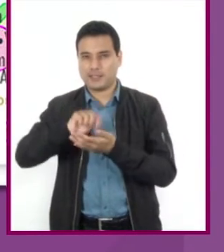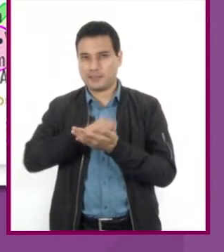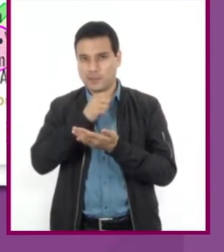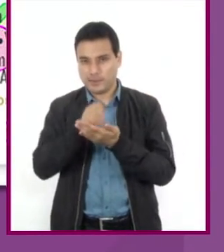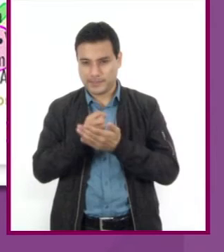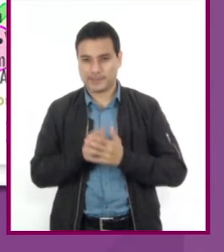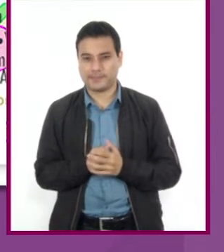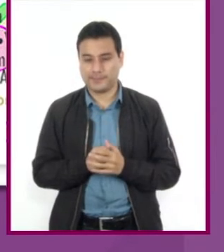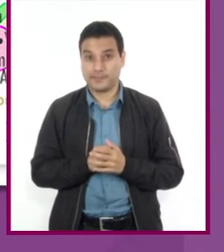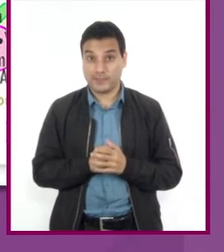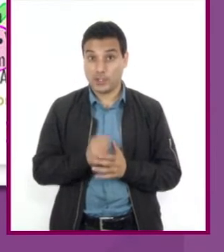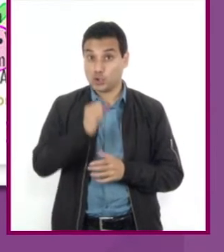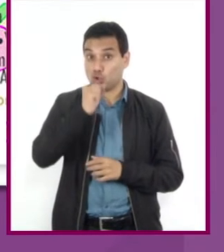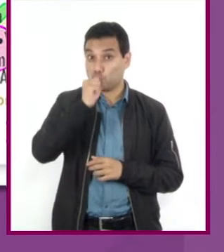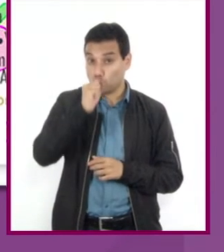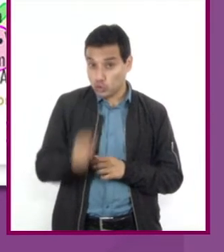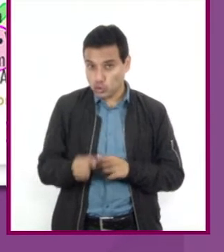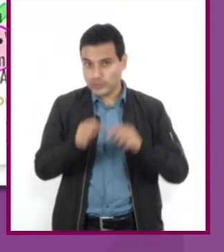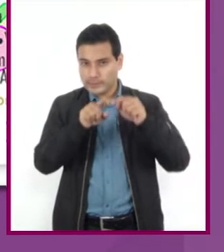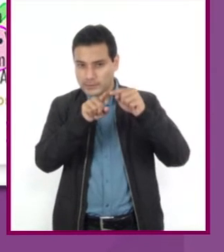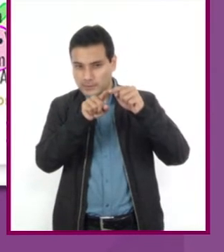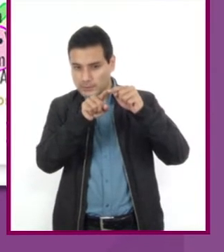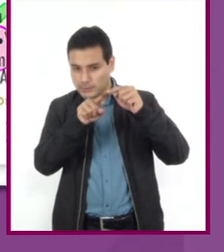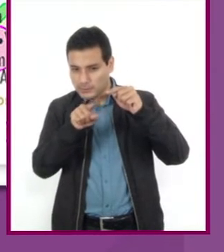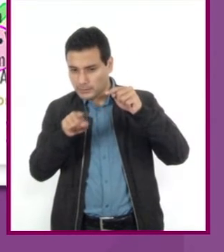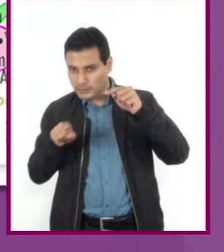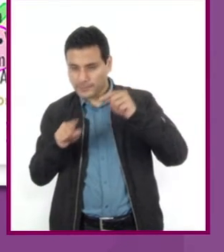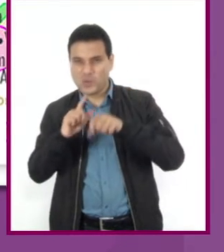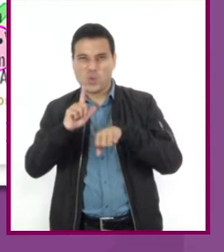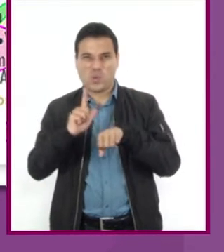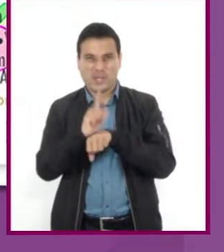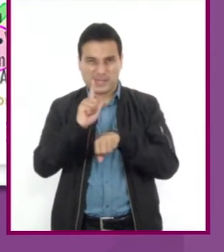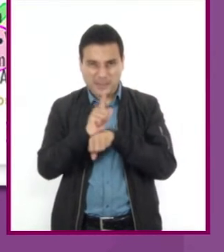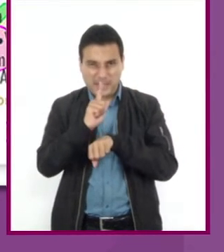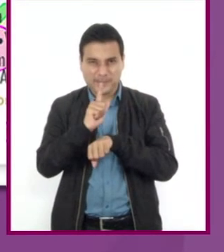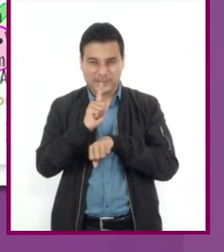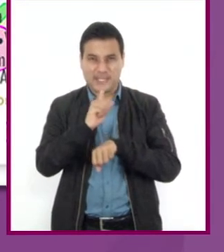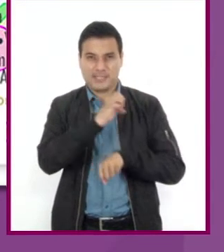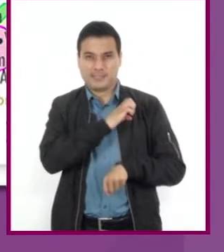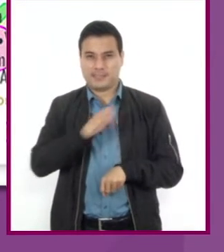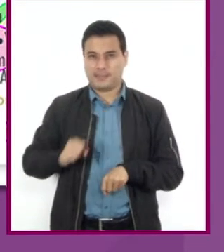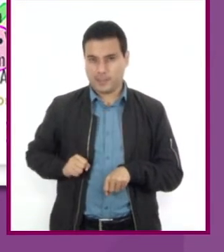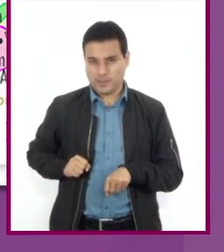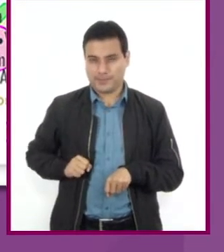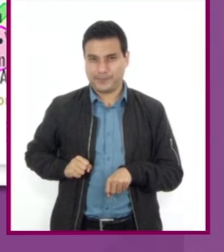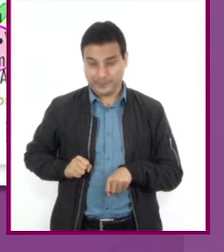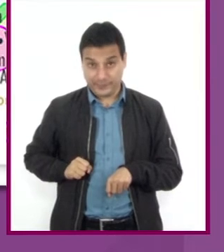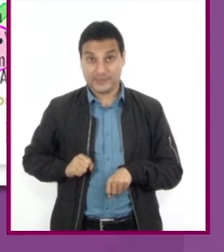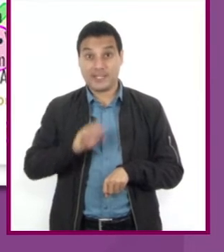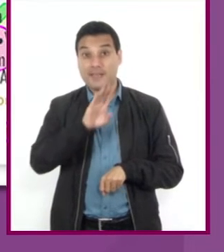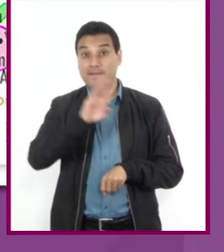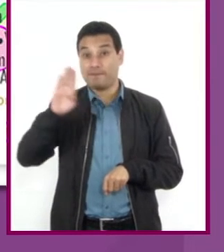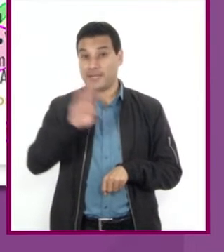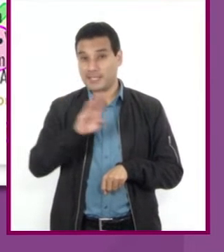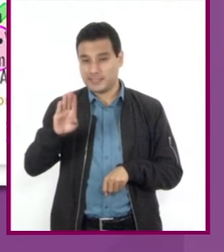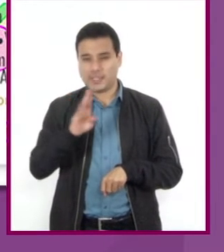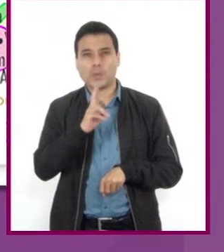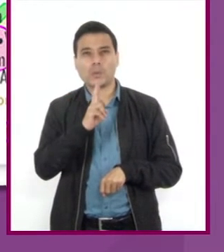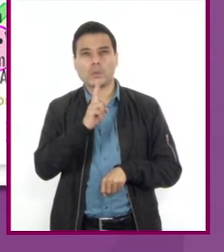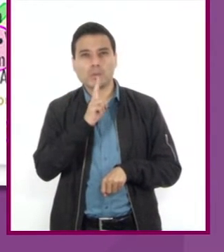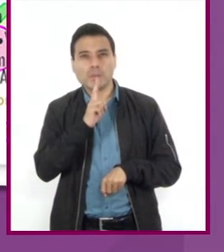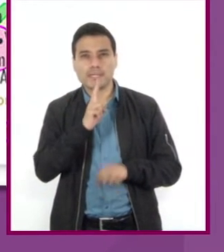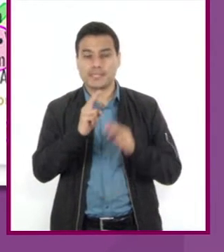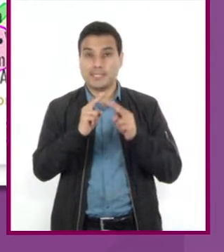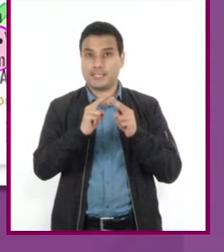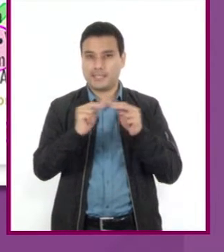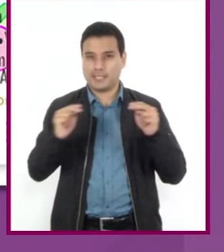extendió hasta Centroamérica, en los actuales territorios de Guatemala, El Salvador, Belice, Honduras, Nicaragua y Costa